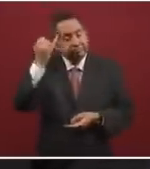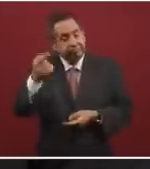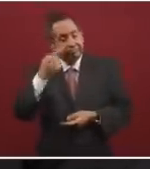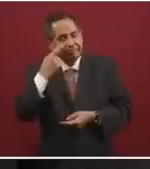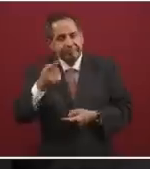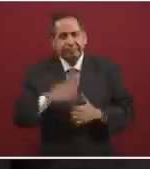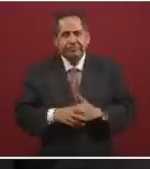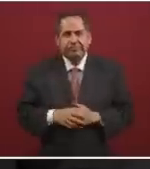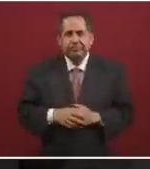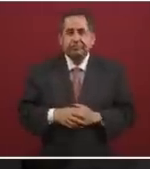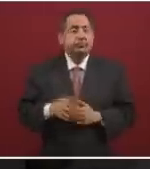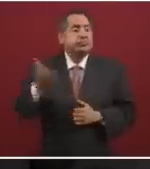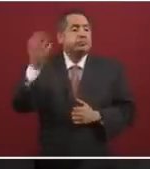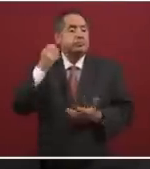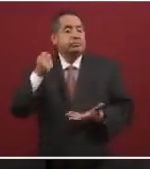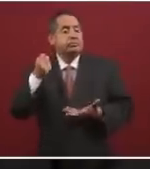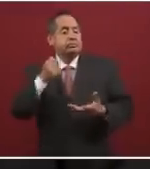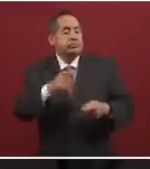se les entregaban